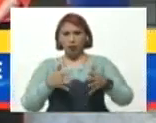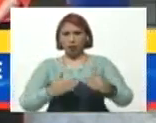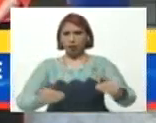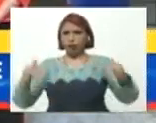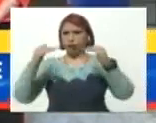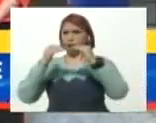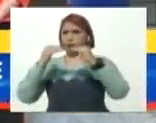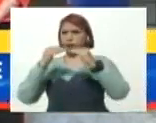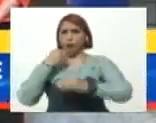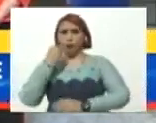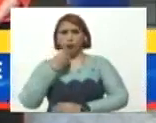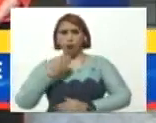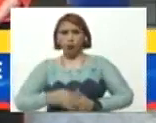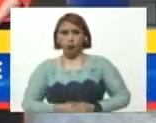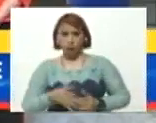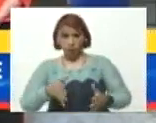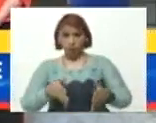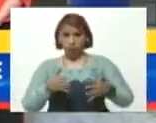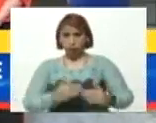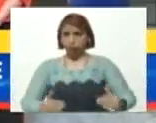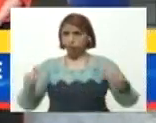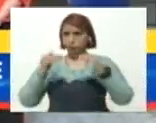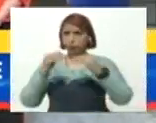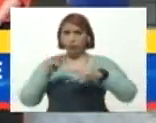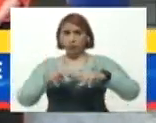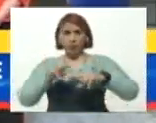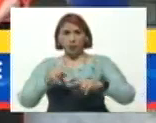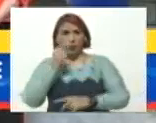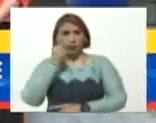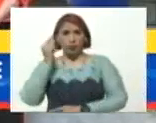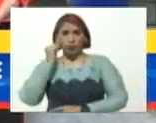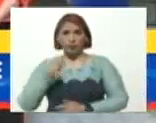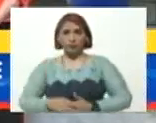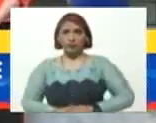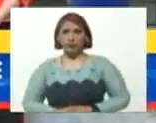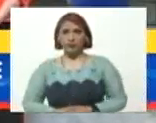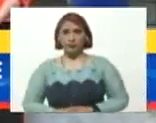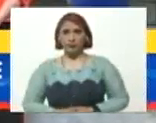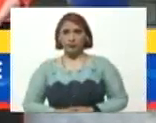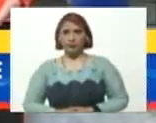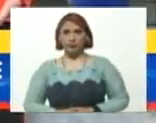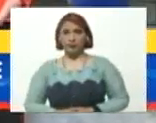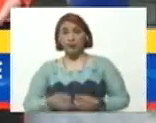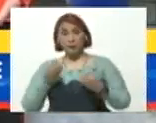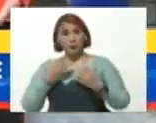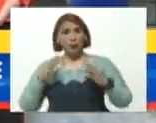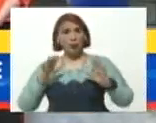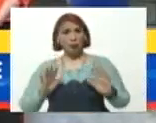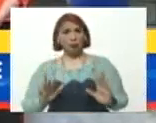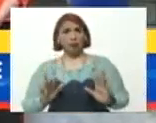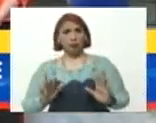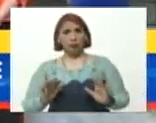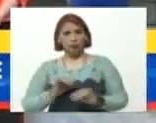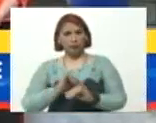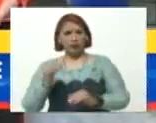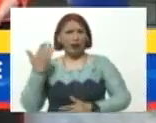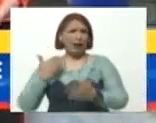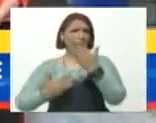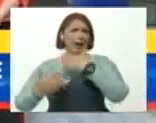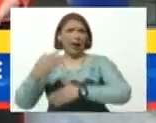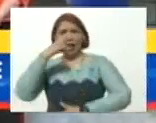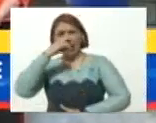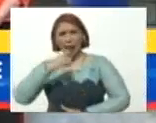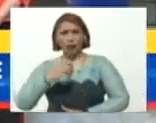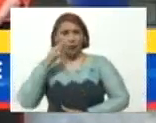la juventud. Es ganar-ganar para los niños y niñas. ¿Ves? Bueno, yo una vez hace años vi un